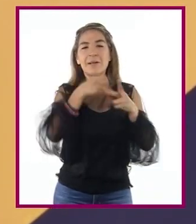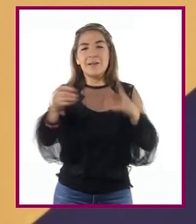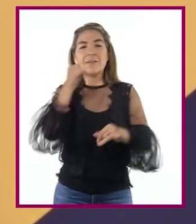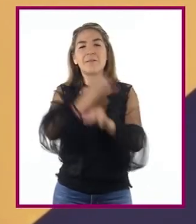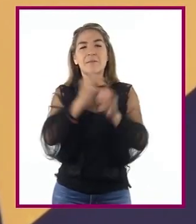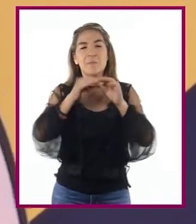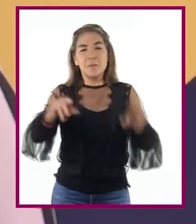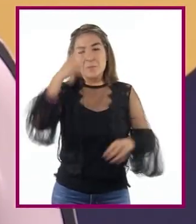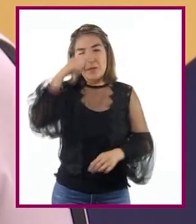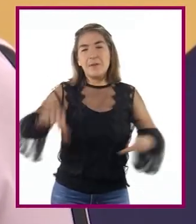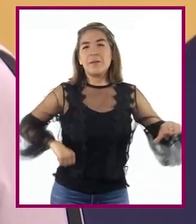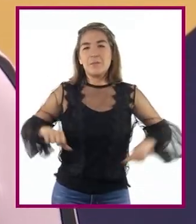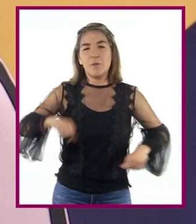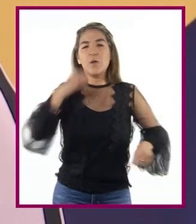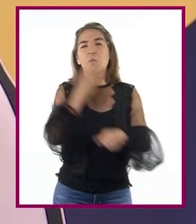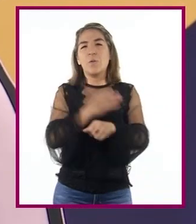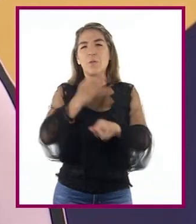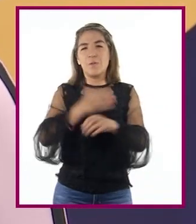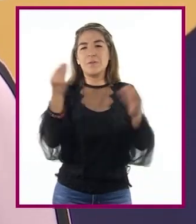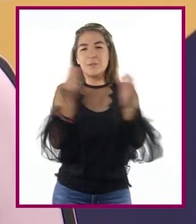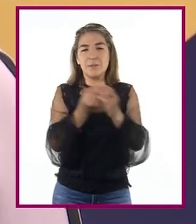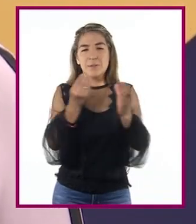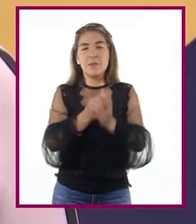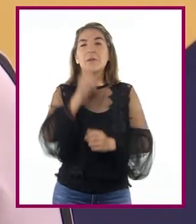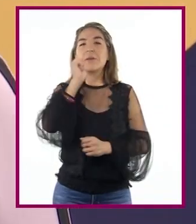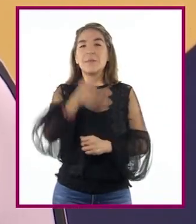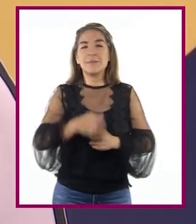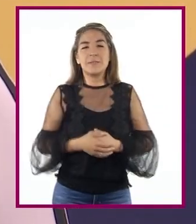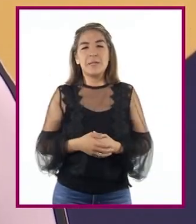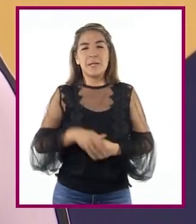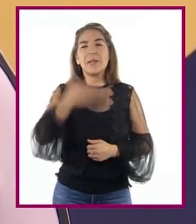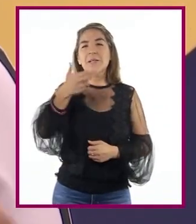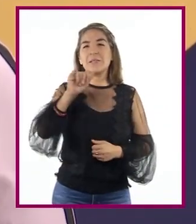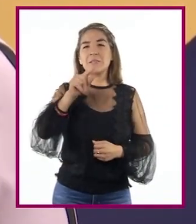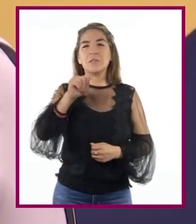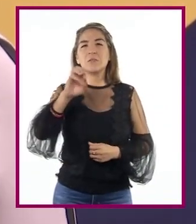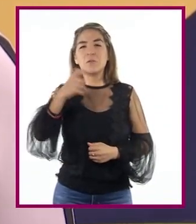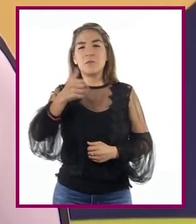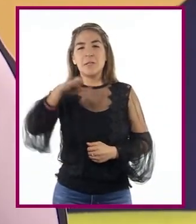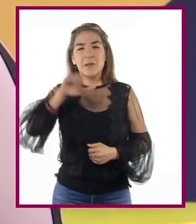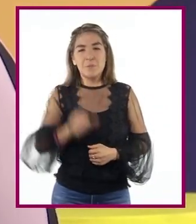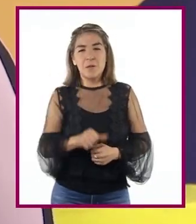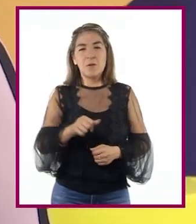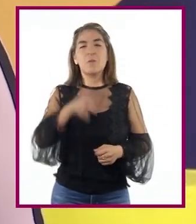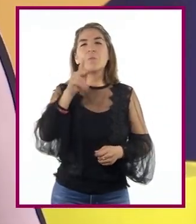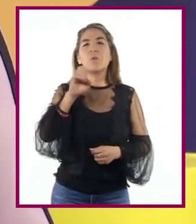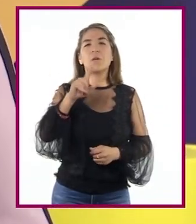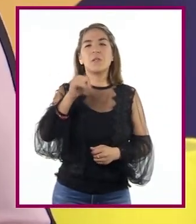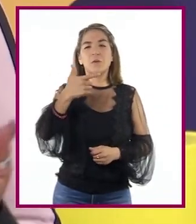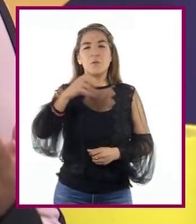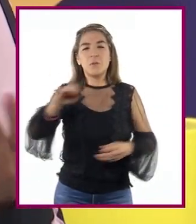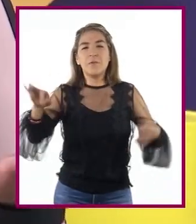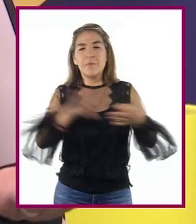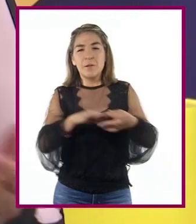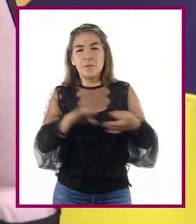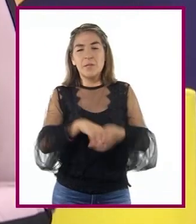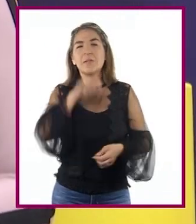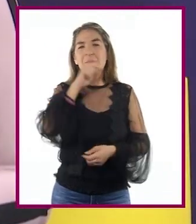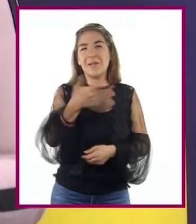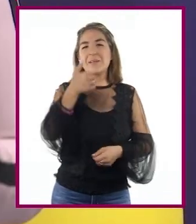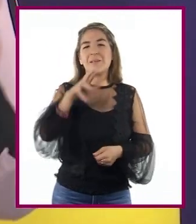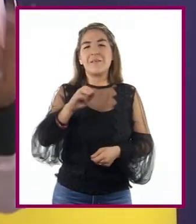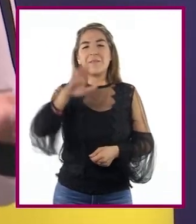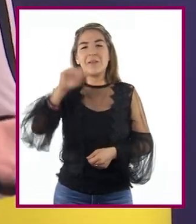que trabajamos en esta sesión. Me refiero al histograma, el polígono de frecuencias y la gráfica de